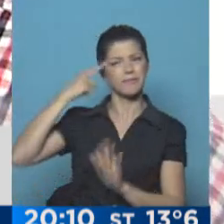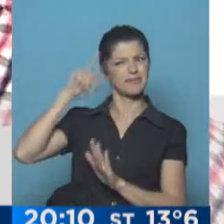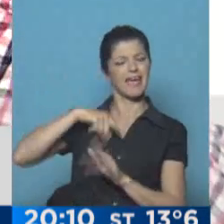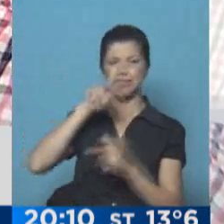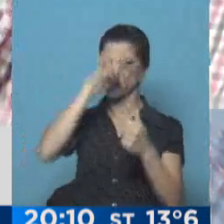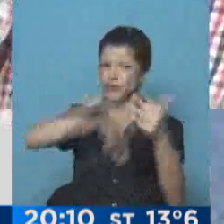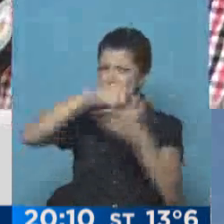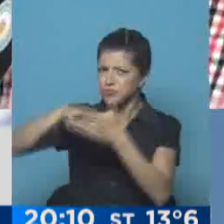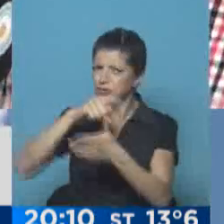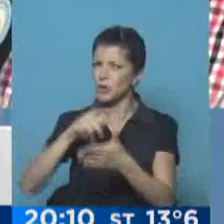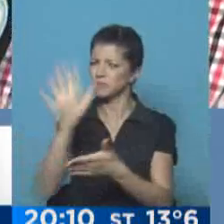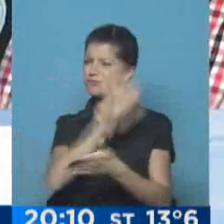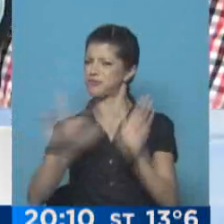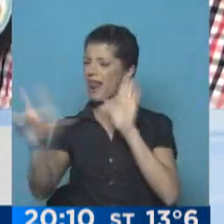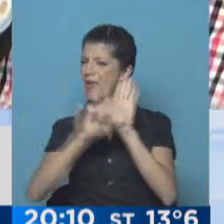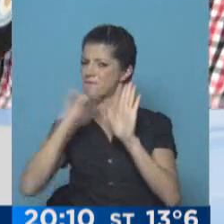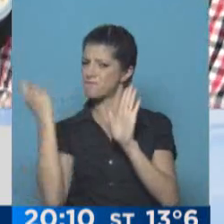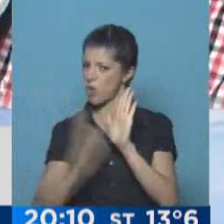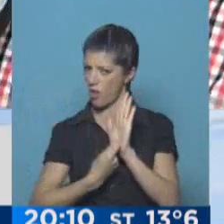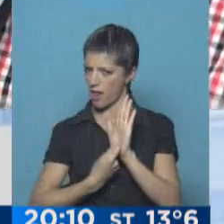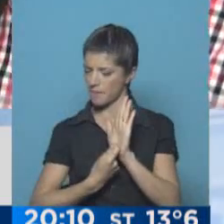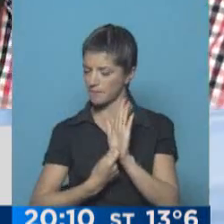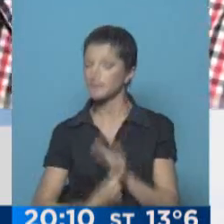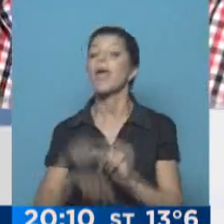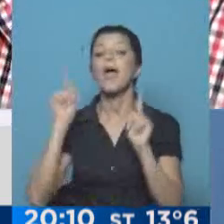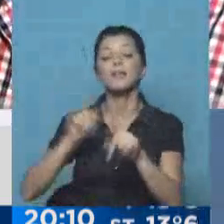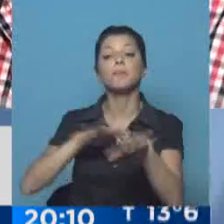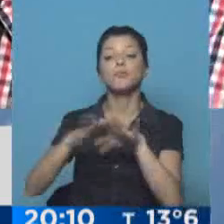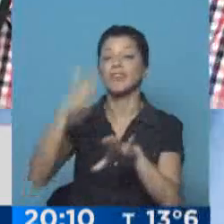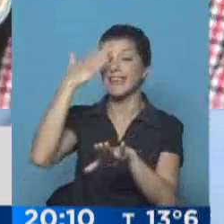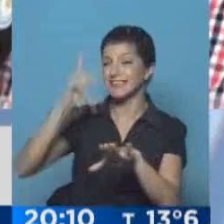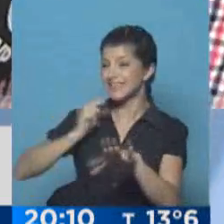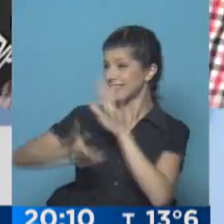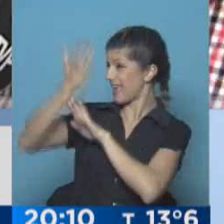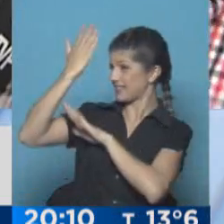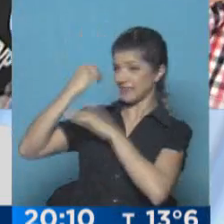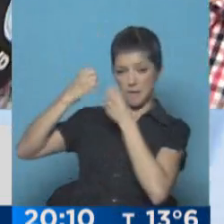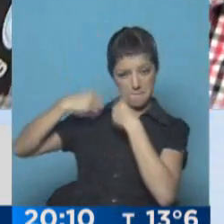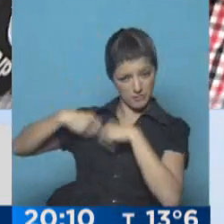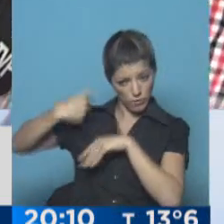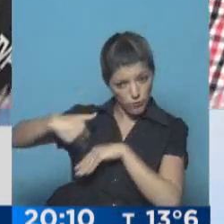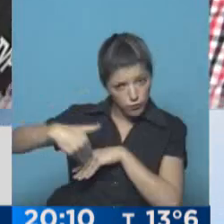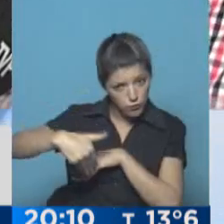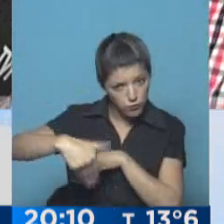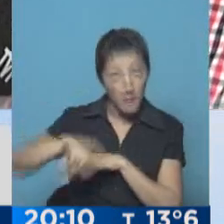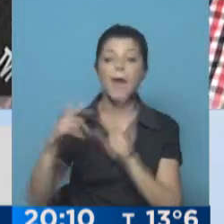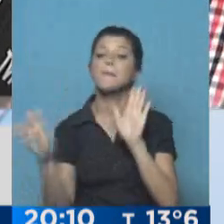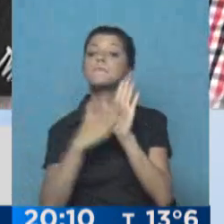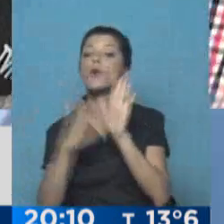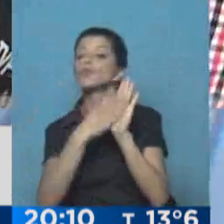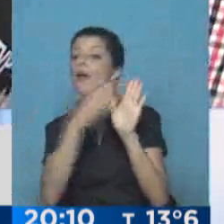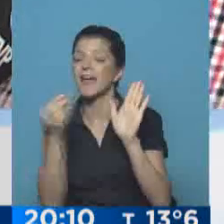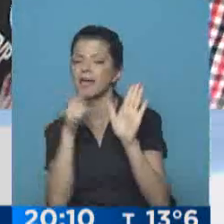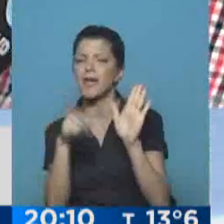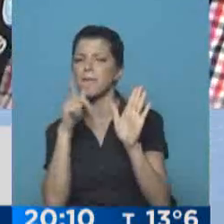ilicitud. Creo que a partir de la saga que comenzó hace 15 días y que sigue ahora, ha quedado en evidencia no solamente una estructura que parece